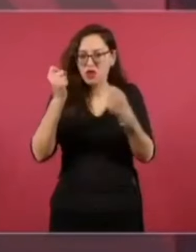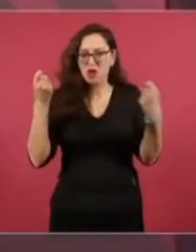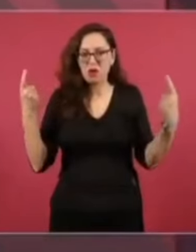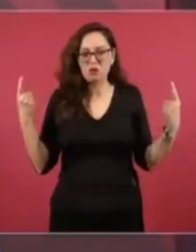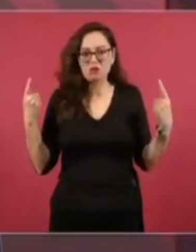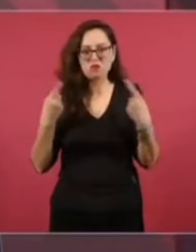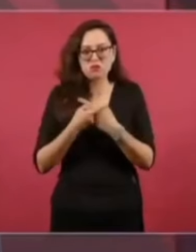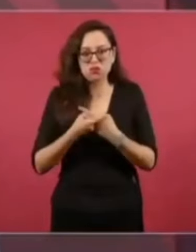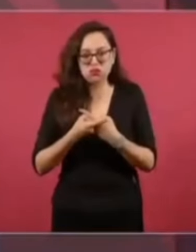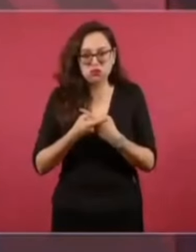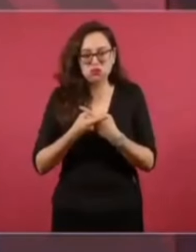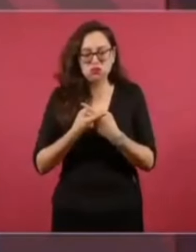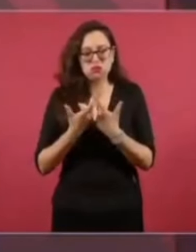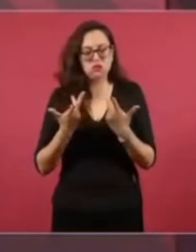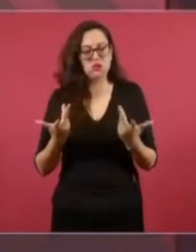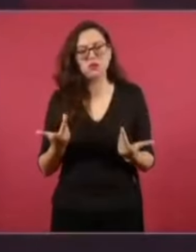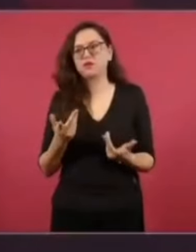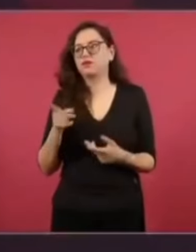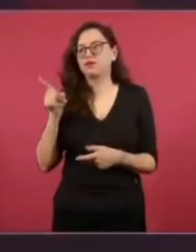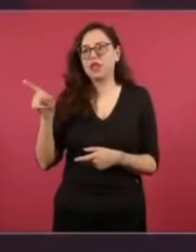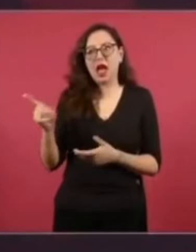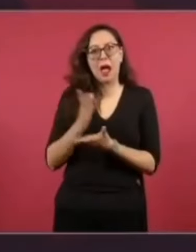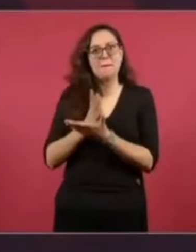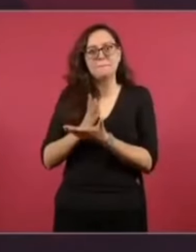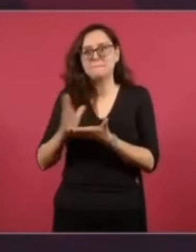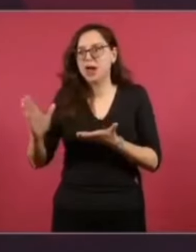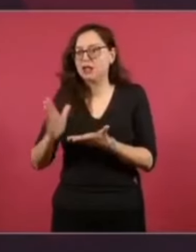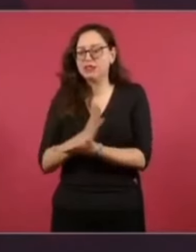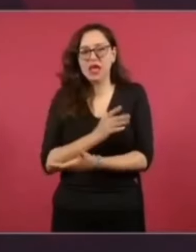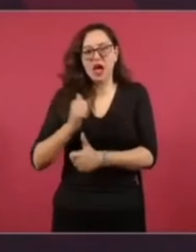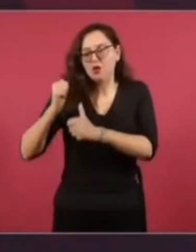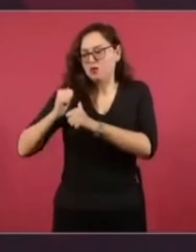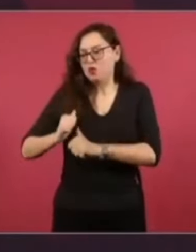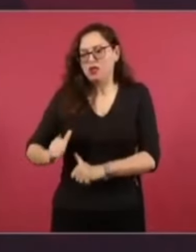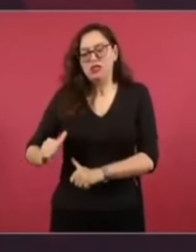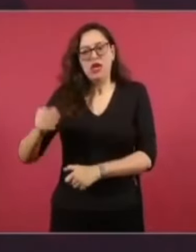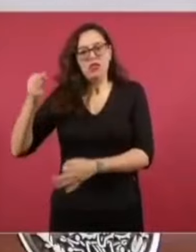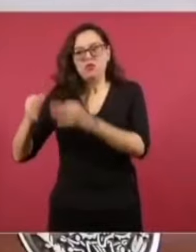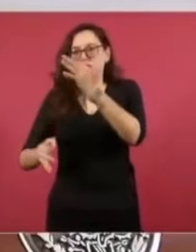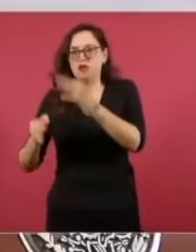en decisiones que corresponden solo al Poder Legislativo.